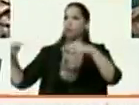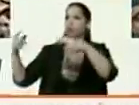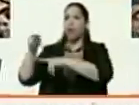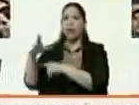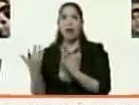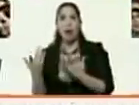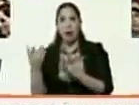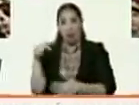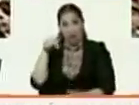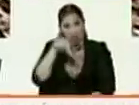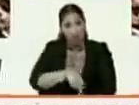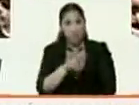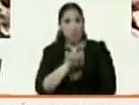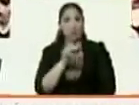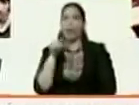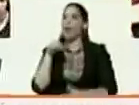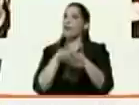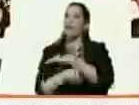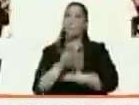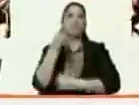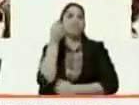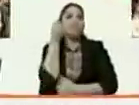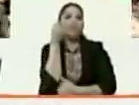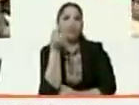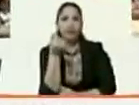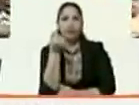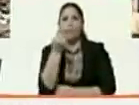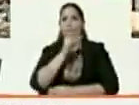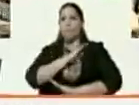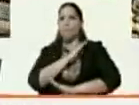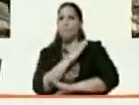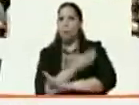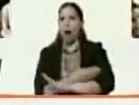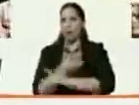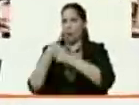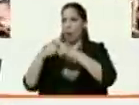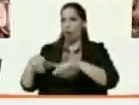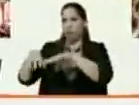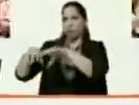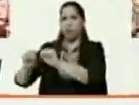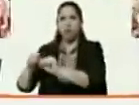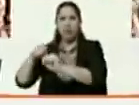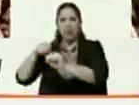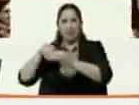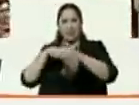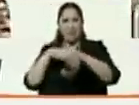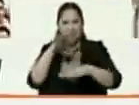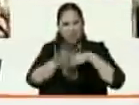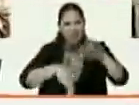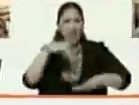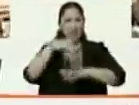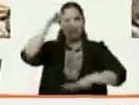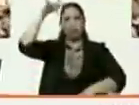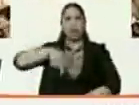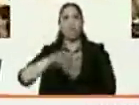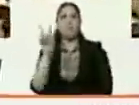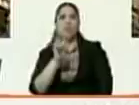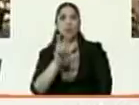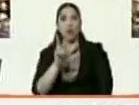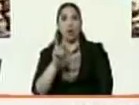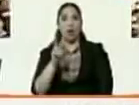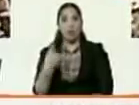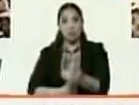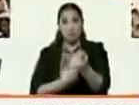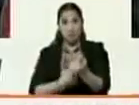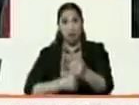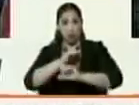para acá, para Venezuela, no pasa ni una sola fuerza extranjera a poner su pie en Venezuela. Y los hermanos de